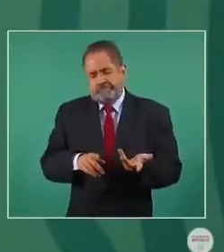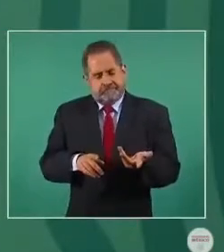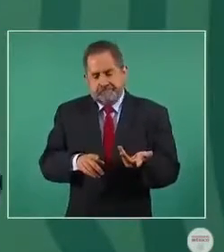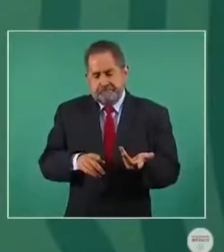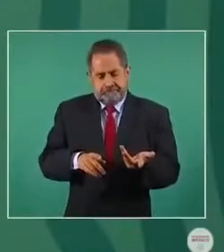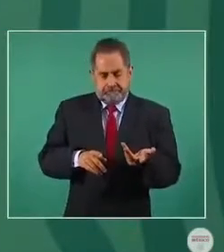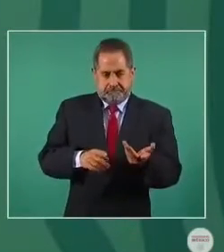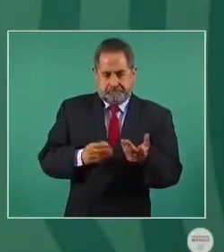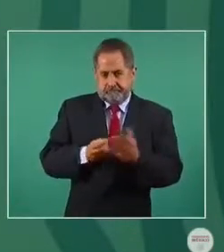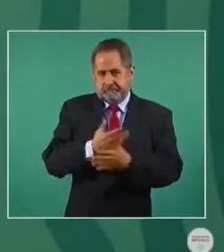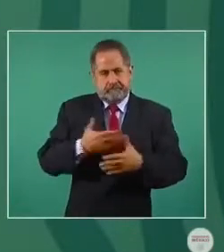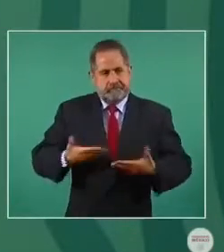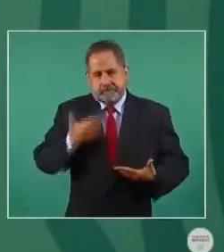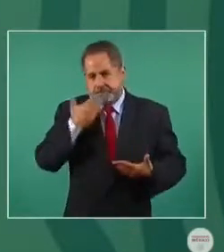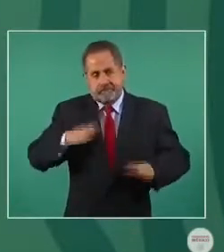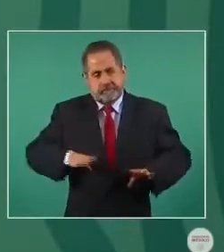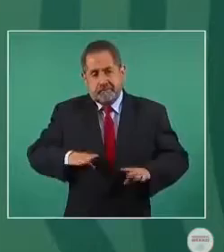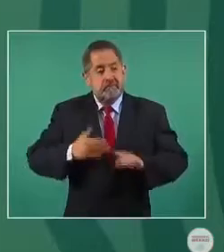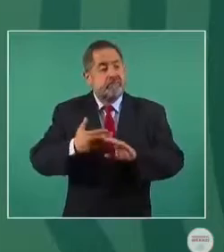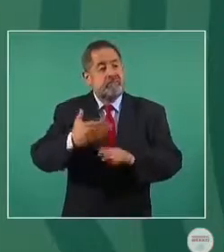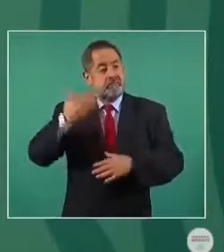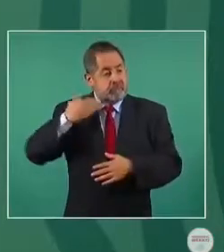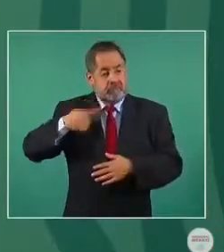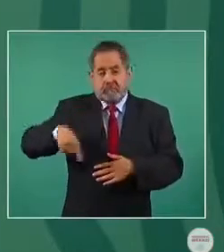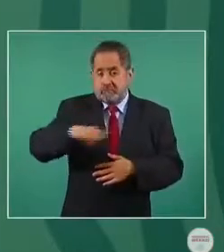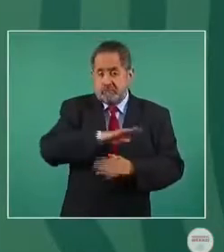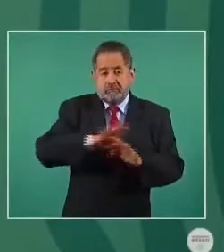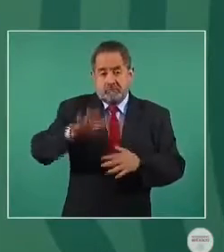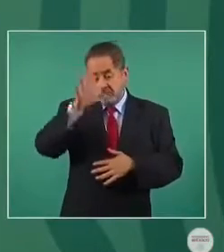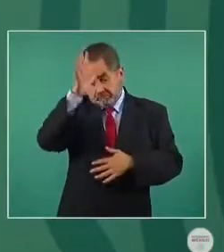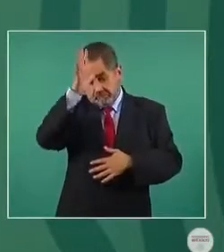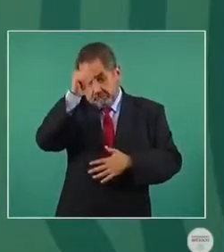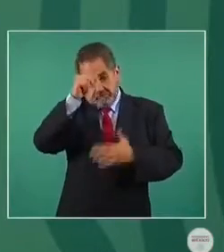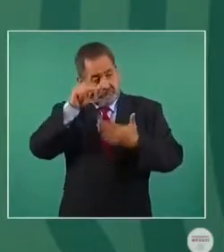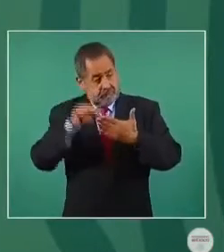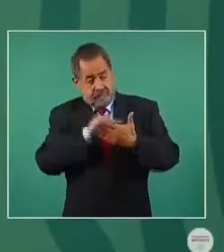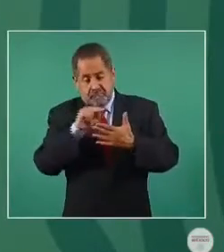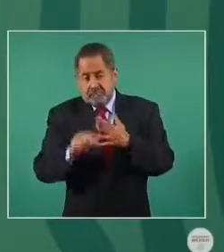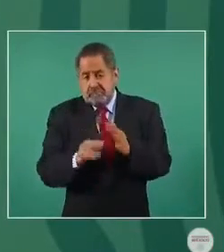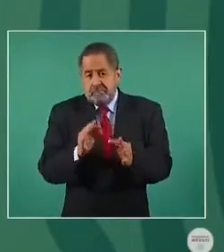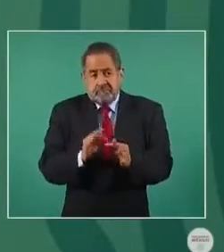a lo que ya se acordó.